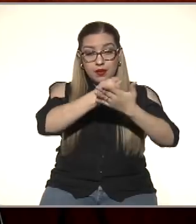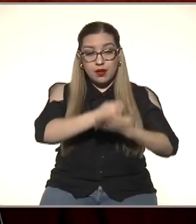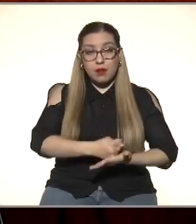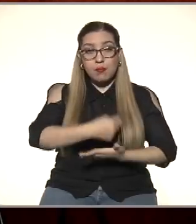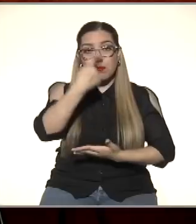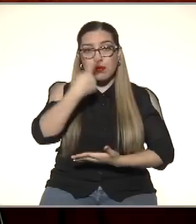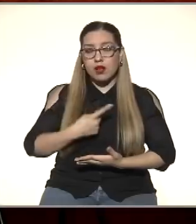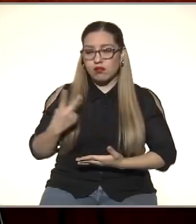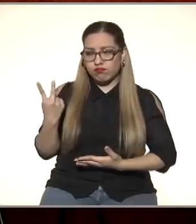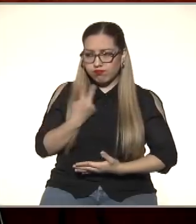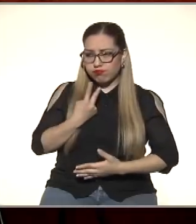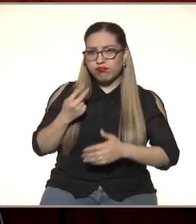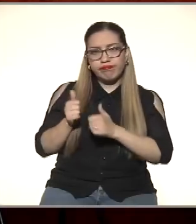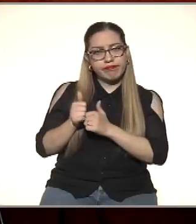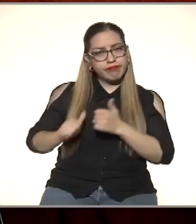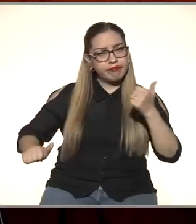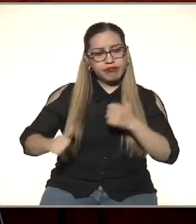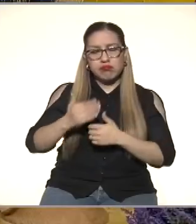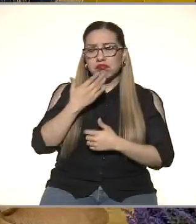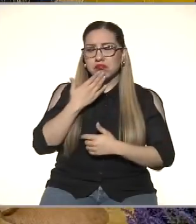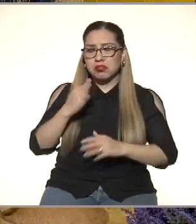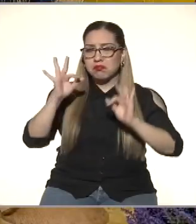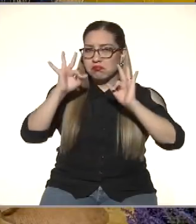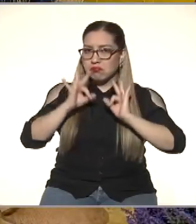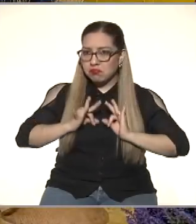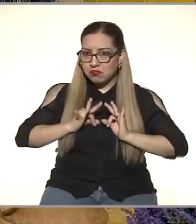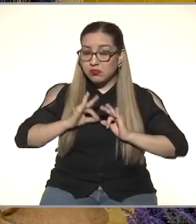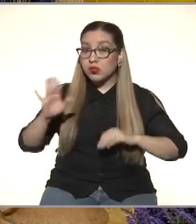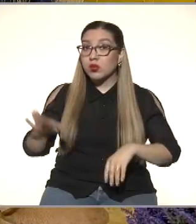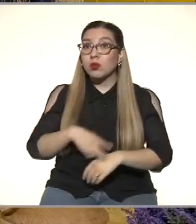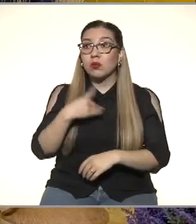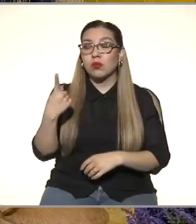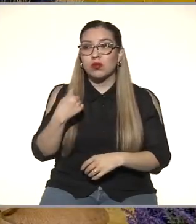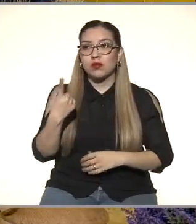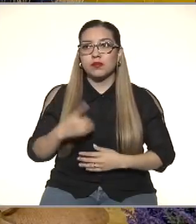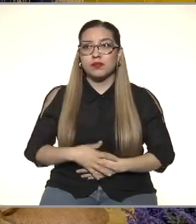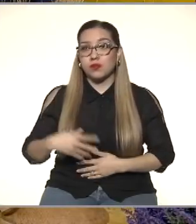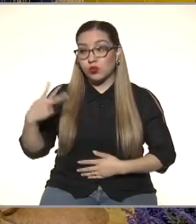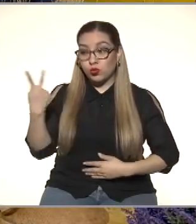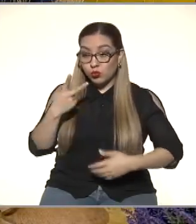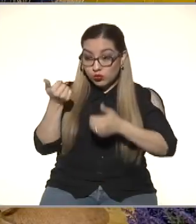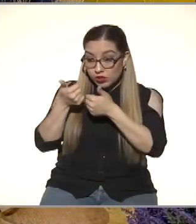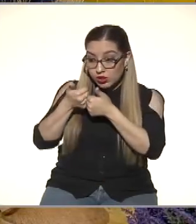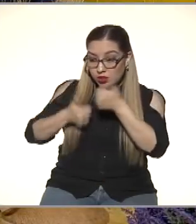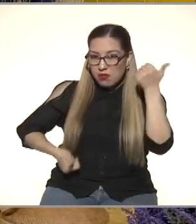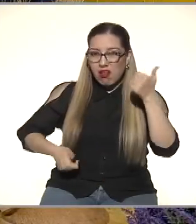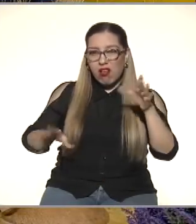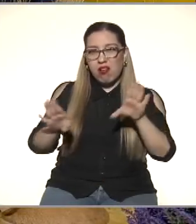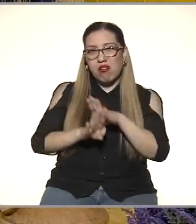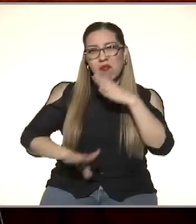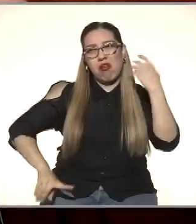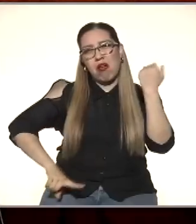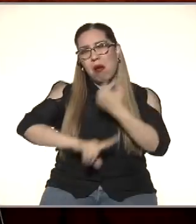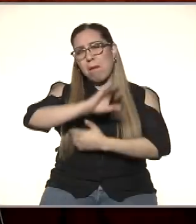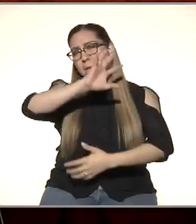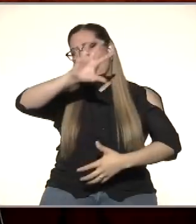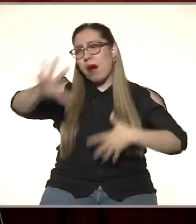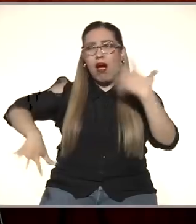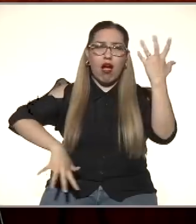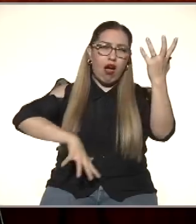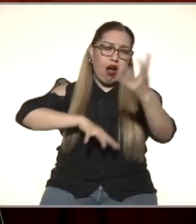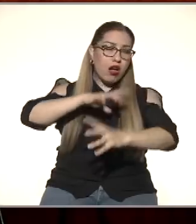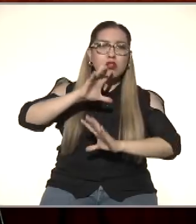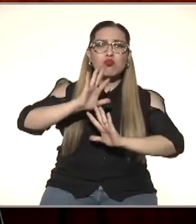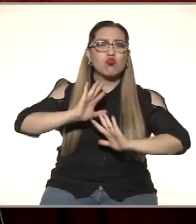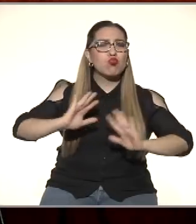muy productivos, con muchos beneficios, porque en lugar de que la separación se dé entre platos rotos y gritos y todo, se